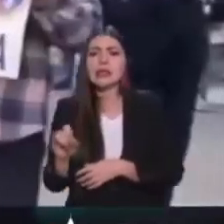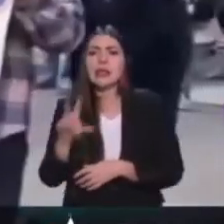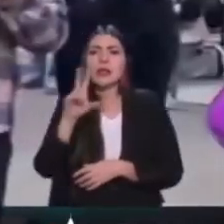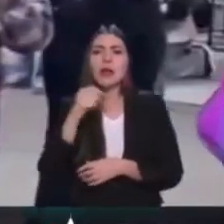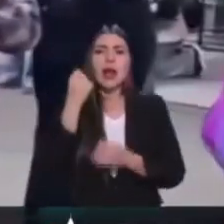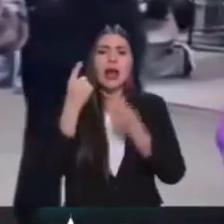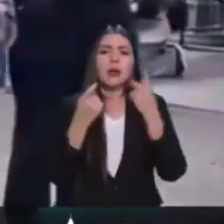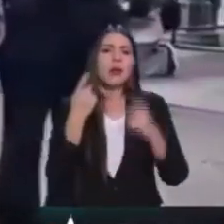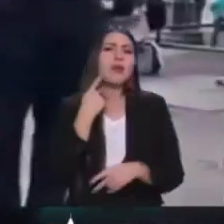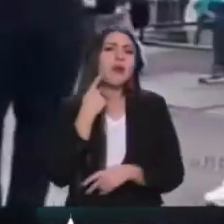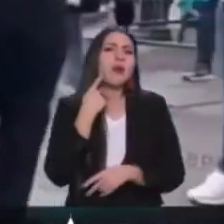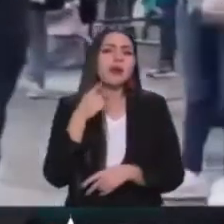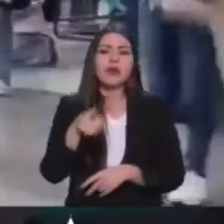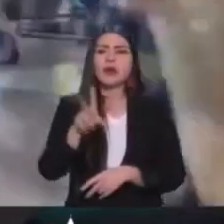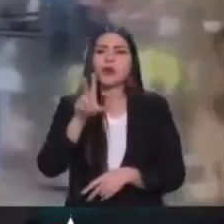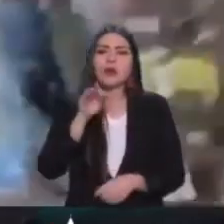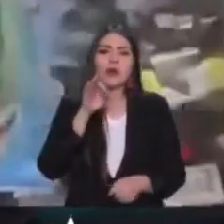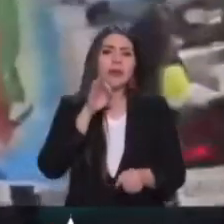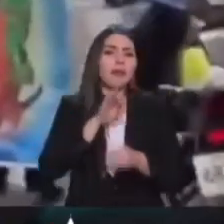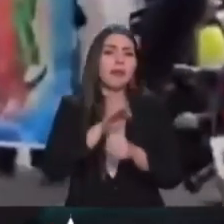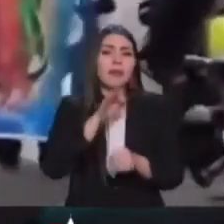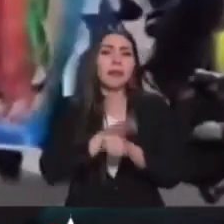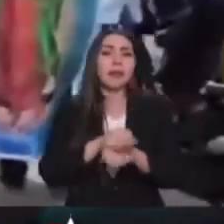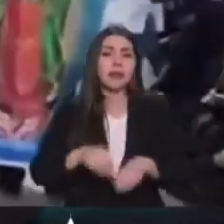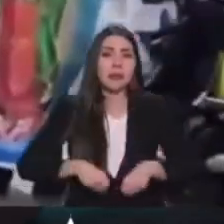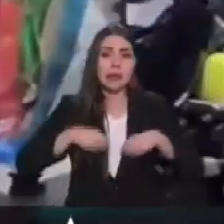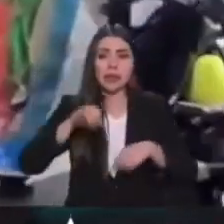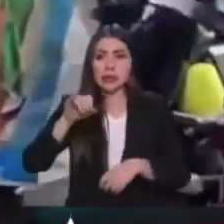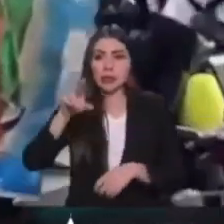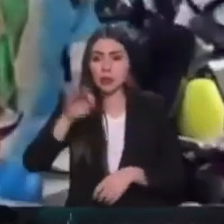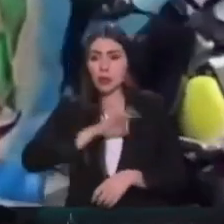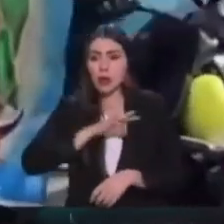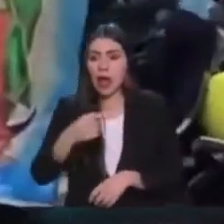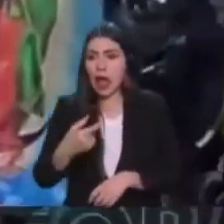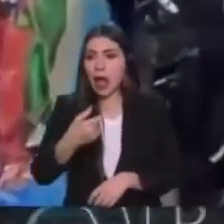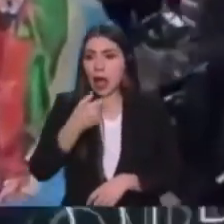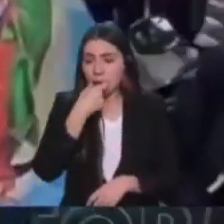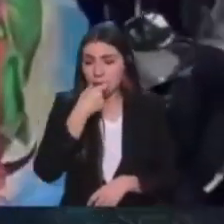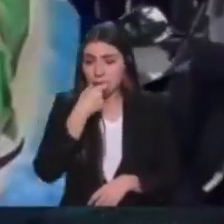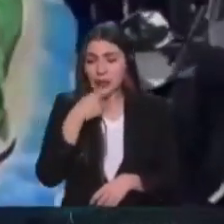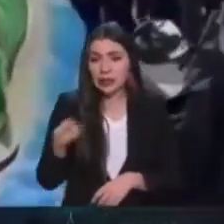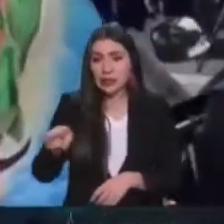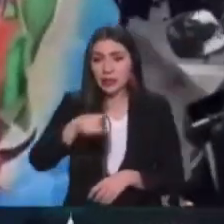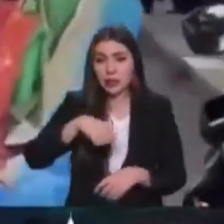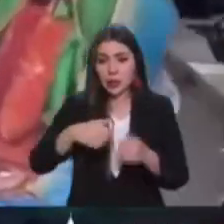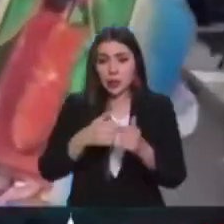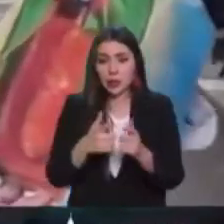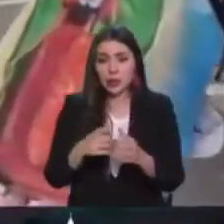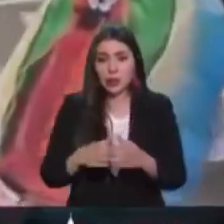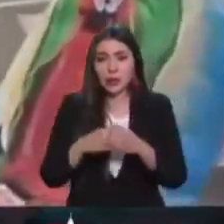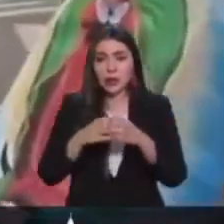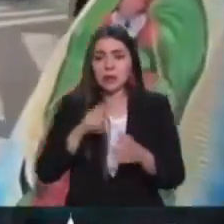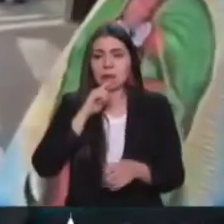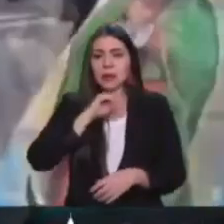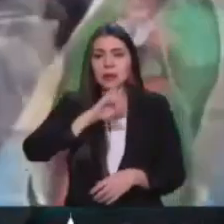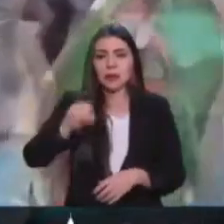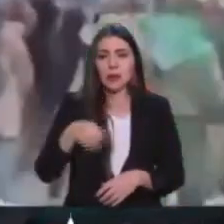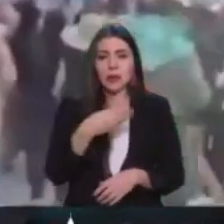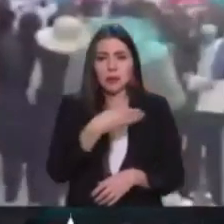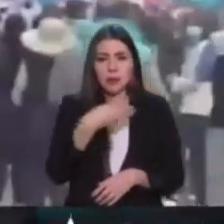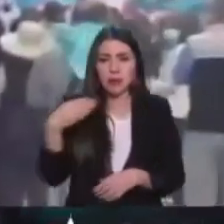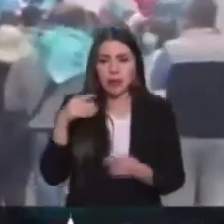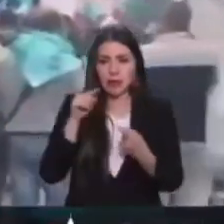Y en este grupo, políticos católicos, evidentemente, y en este grupo entra el presidente Biden y